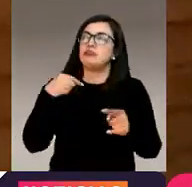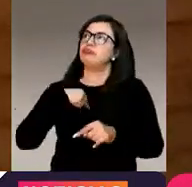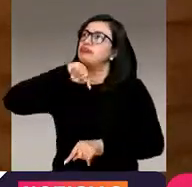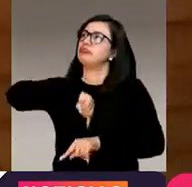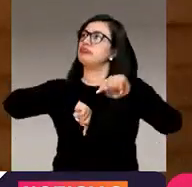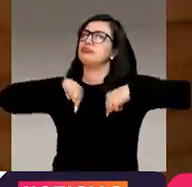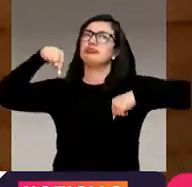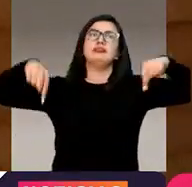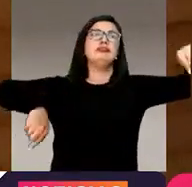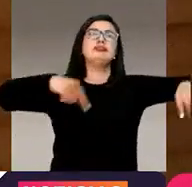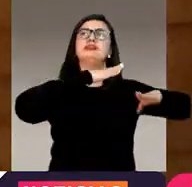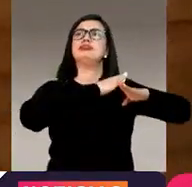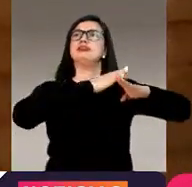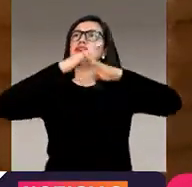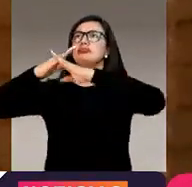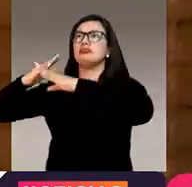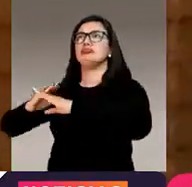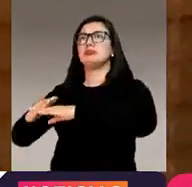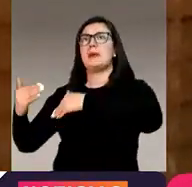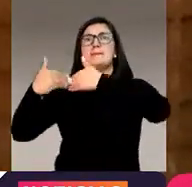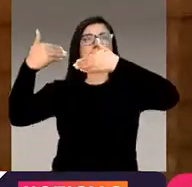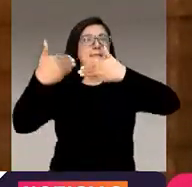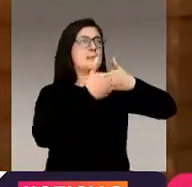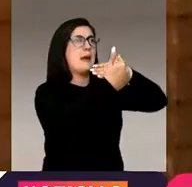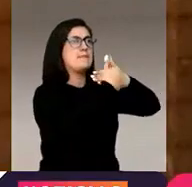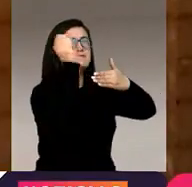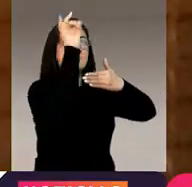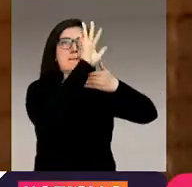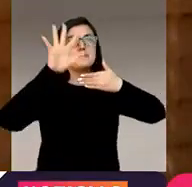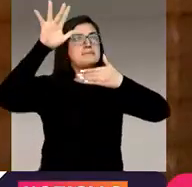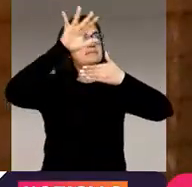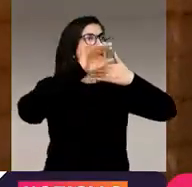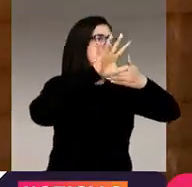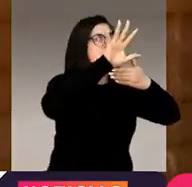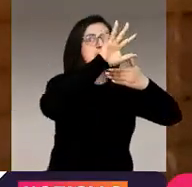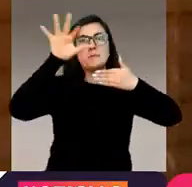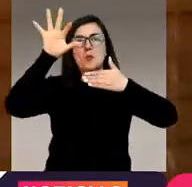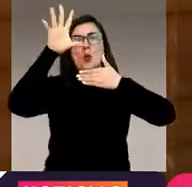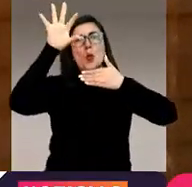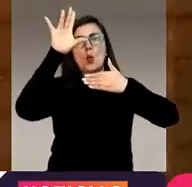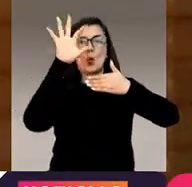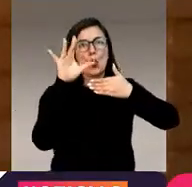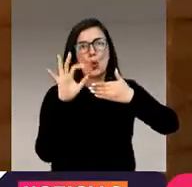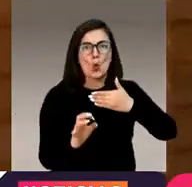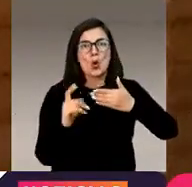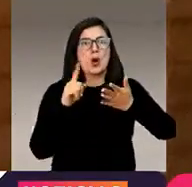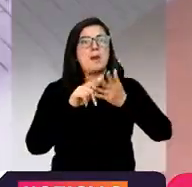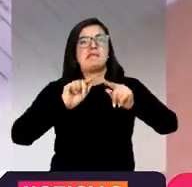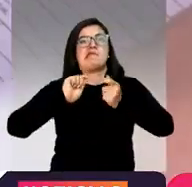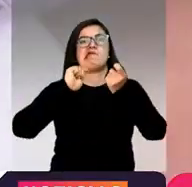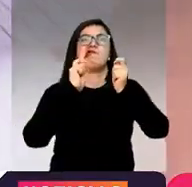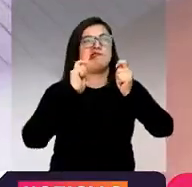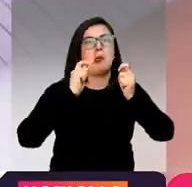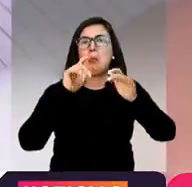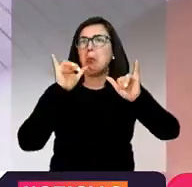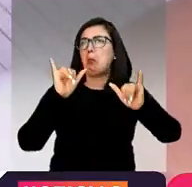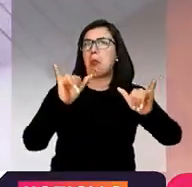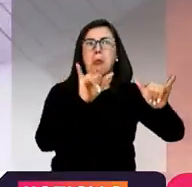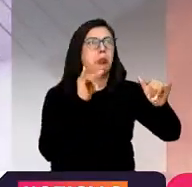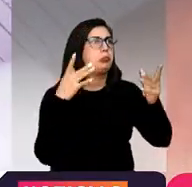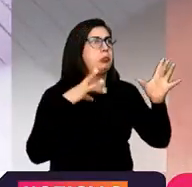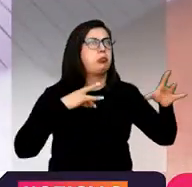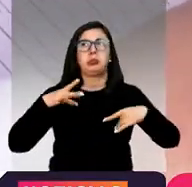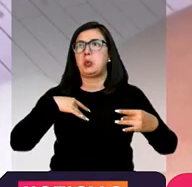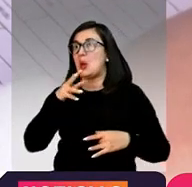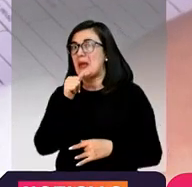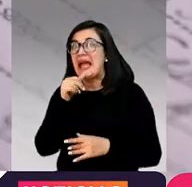barrera contra el virus, evita que circule y que siga infectando personas, que siga mutando y cambiando. Un proceso que se ubica